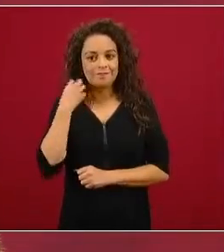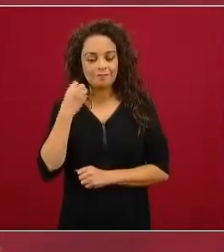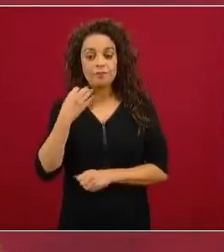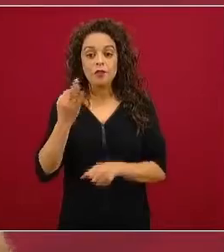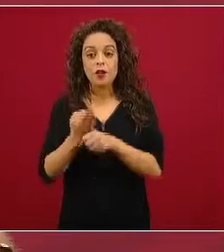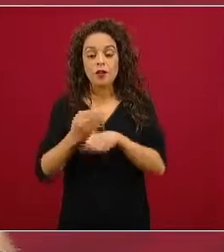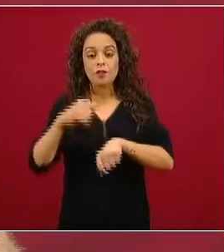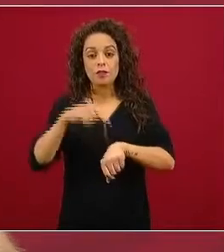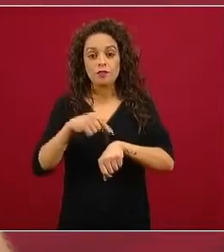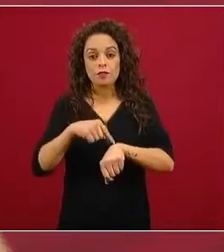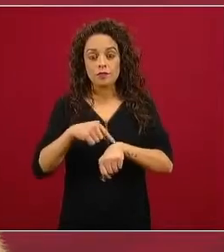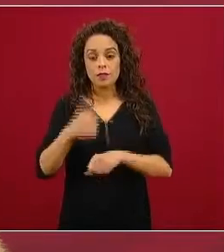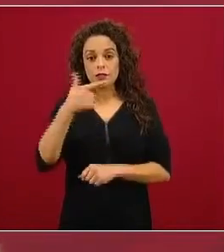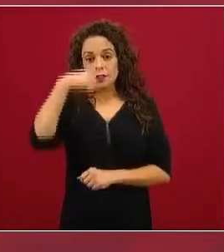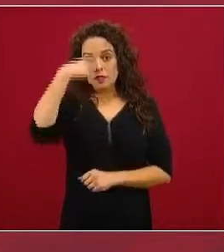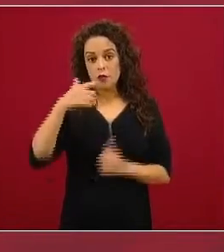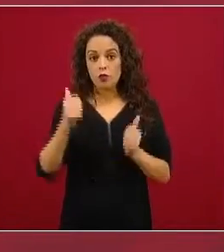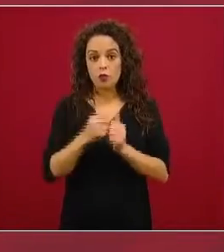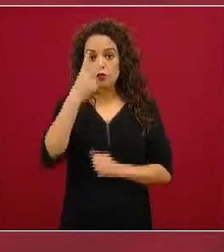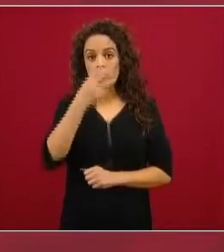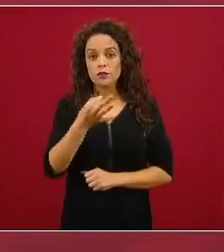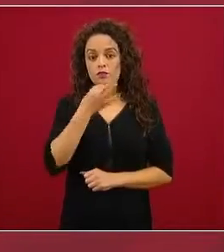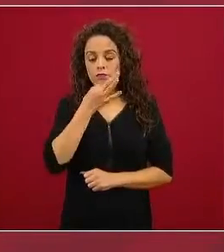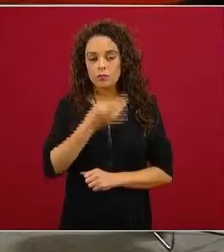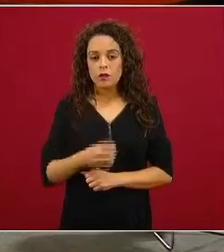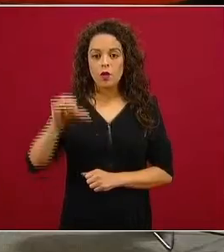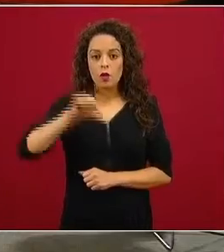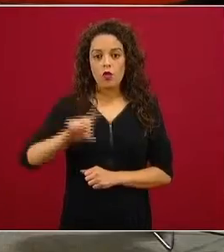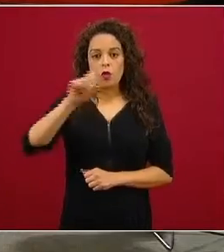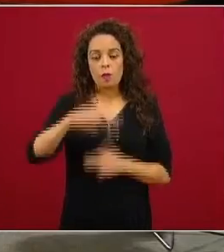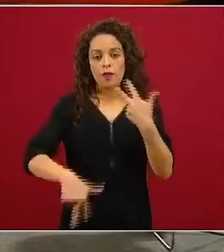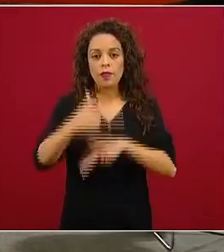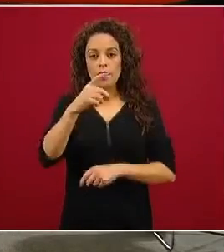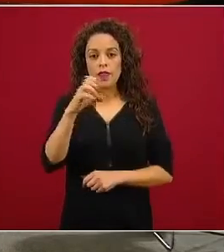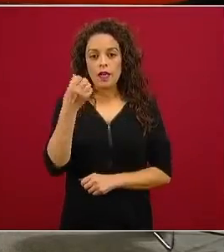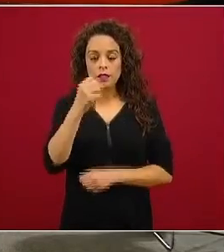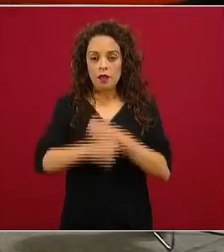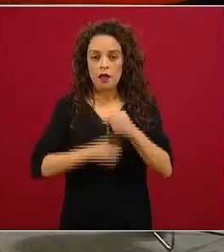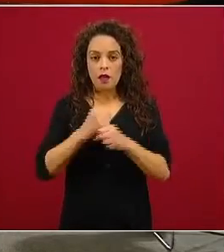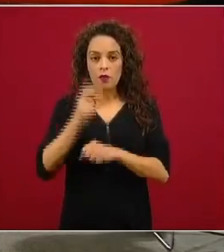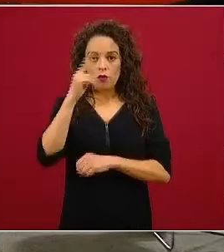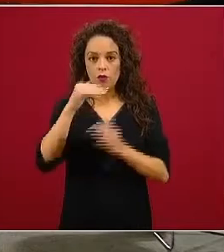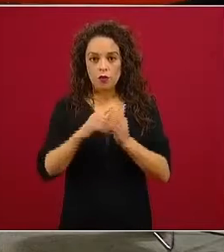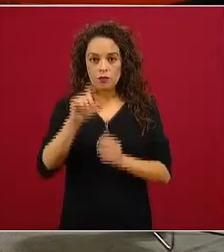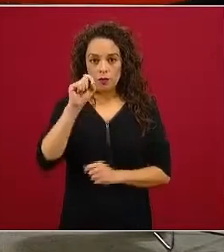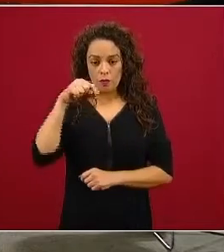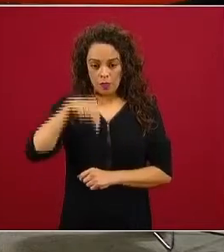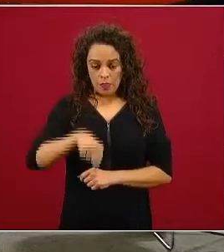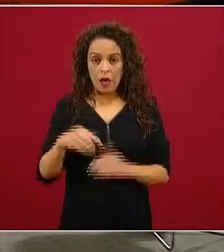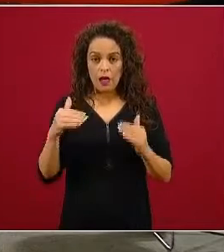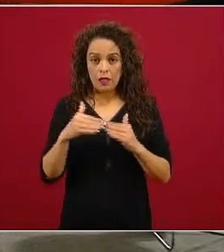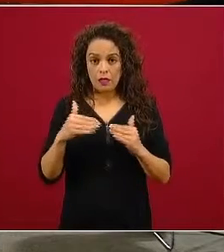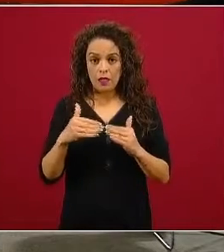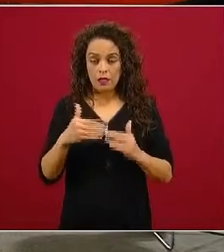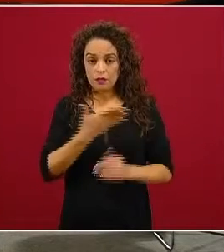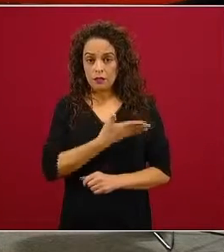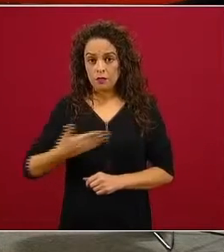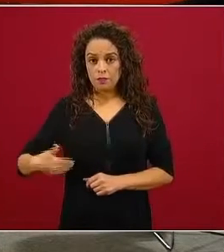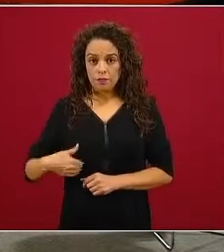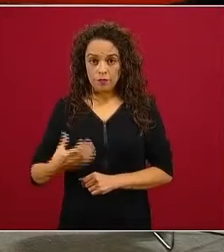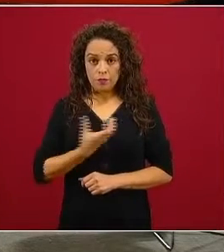las 19:02 del domingo 13 de septiembre de 2020. Estamos en el Palacio Nacional